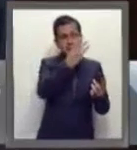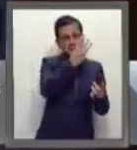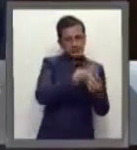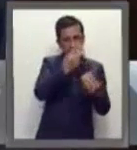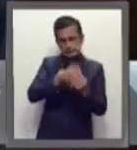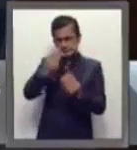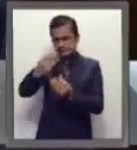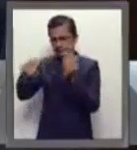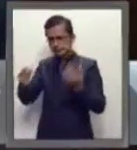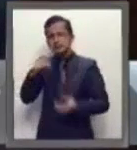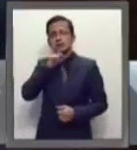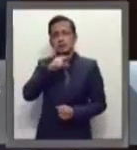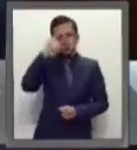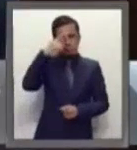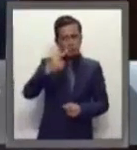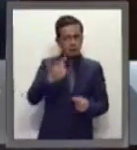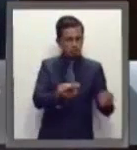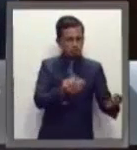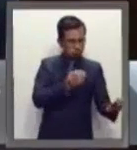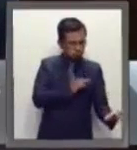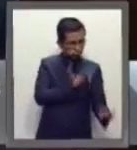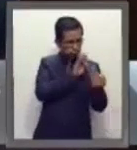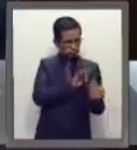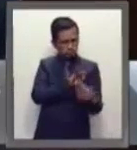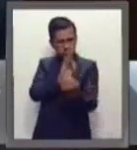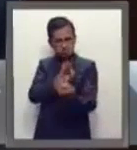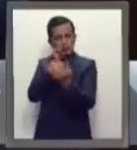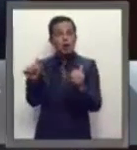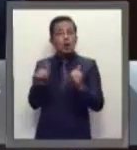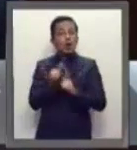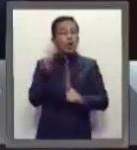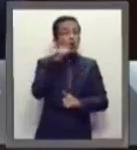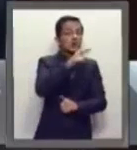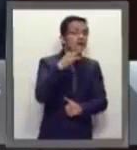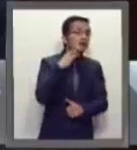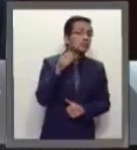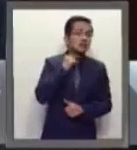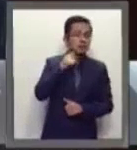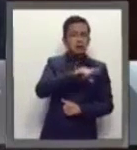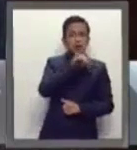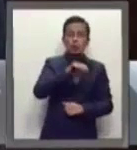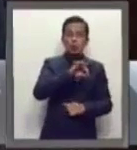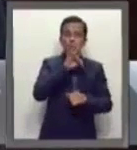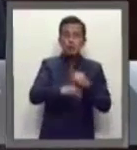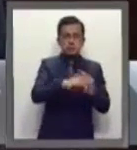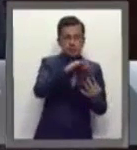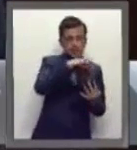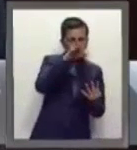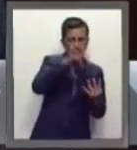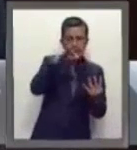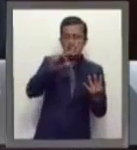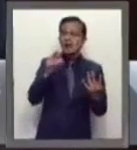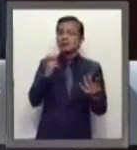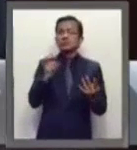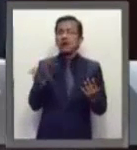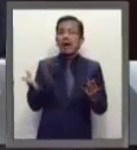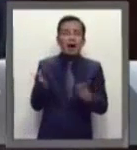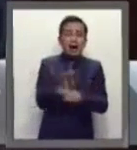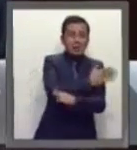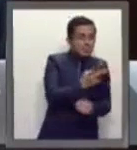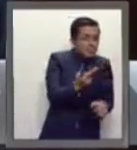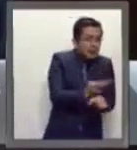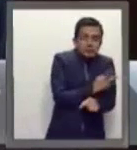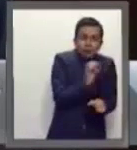comparecer las comparecencias ante el senado y la respectiva designación ya son etapas terminadas